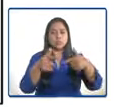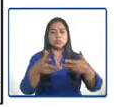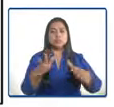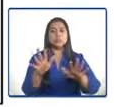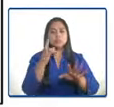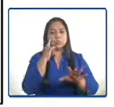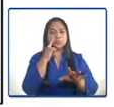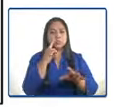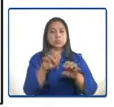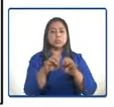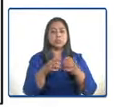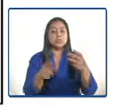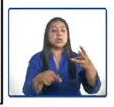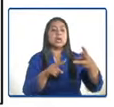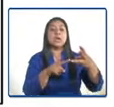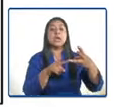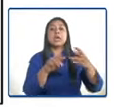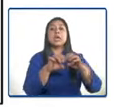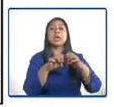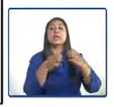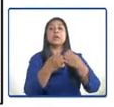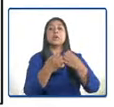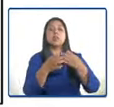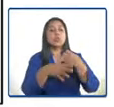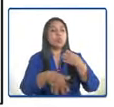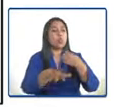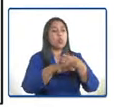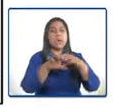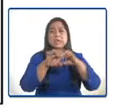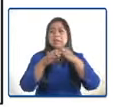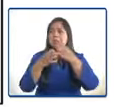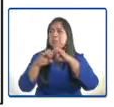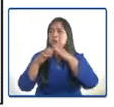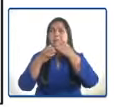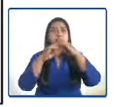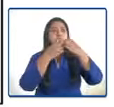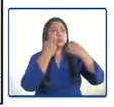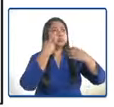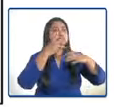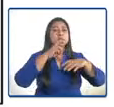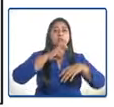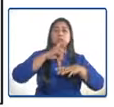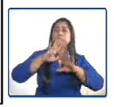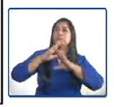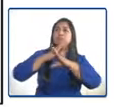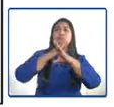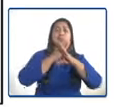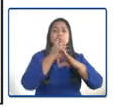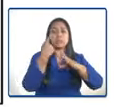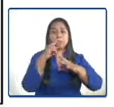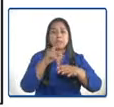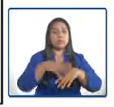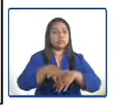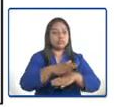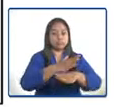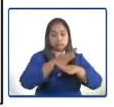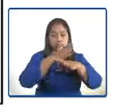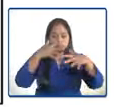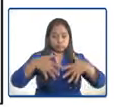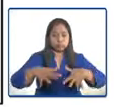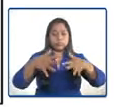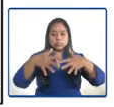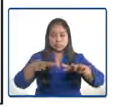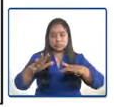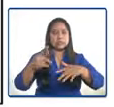están equipados con todos los equipos necesarios que se requieran para proteger a la instalación portuaria de